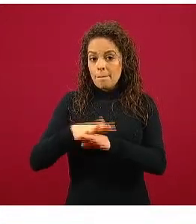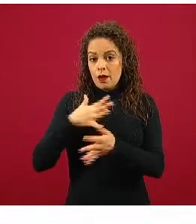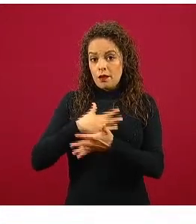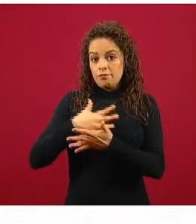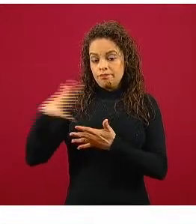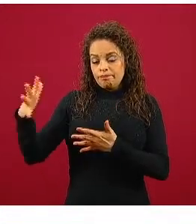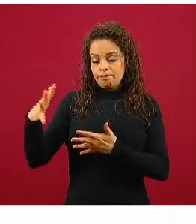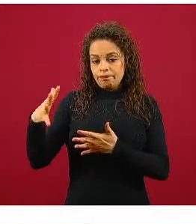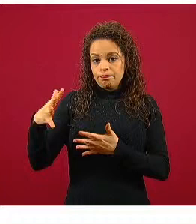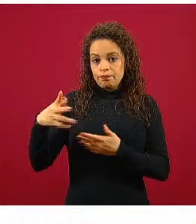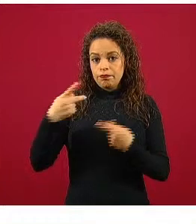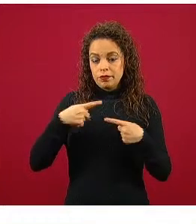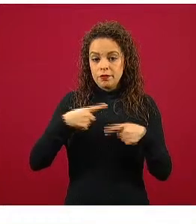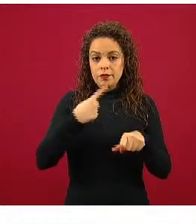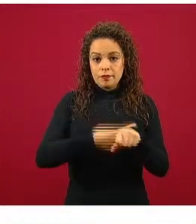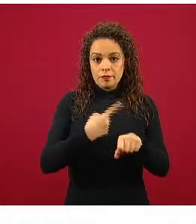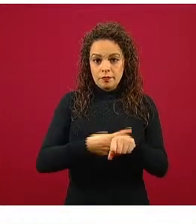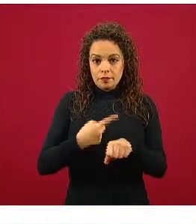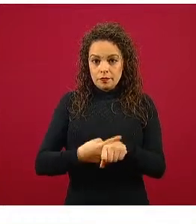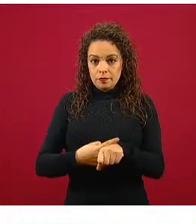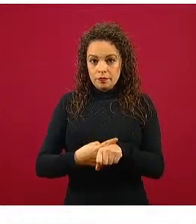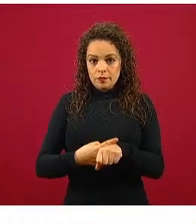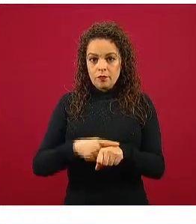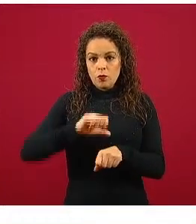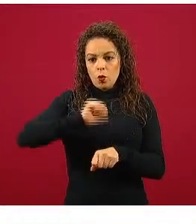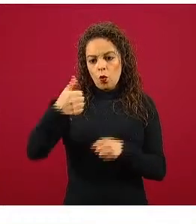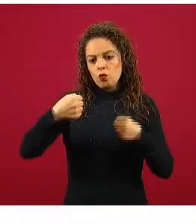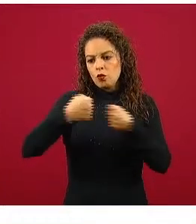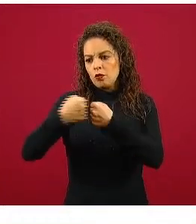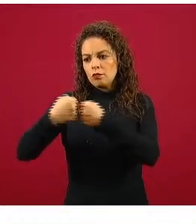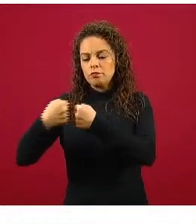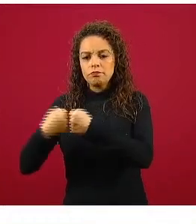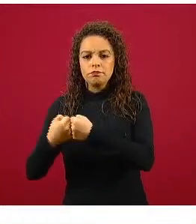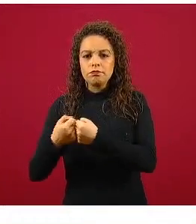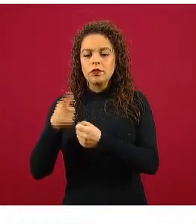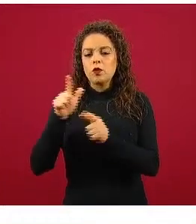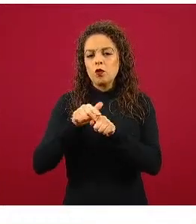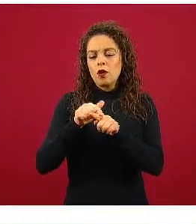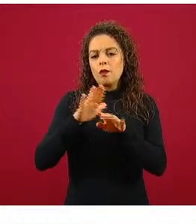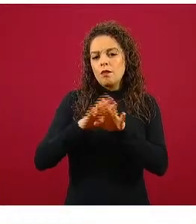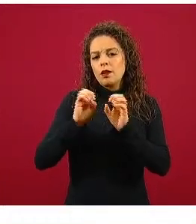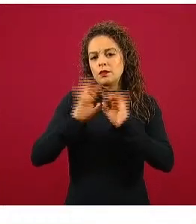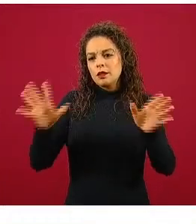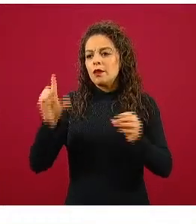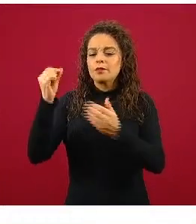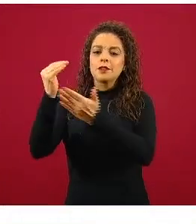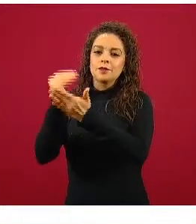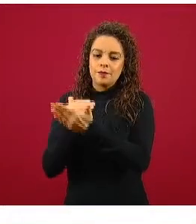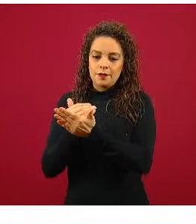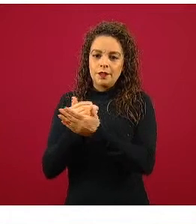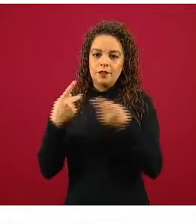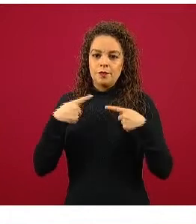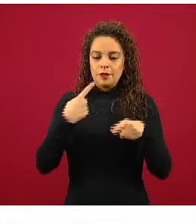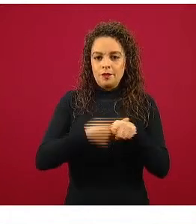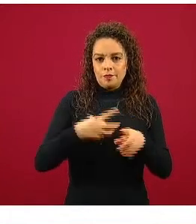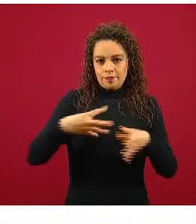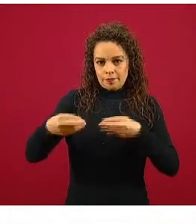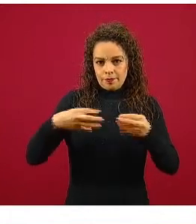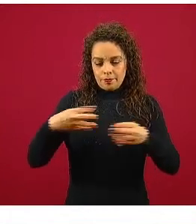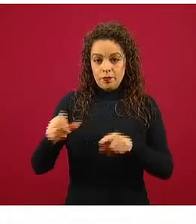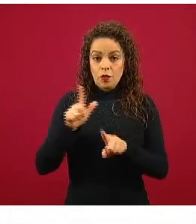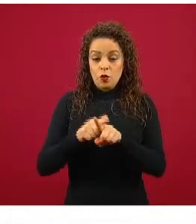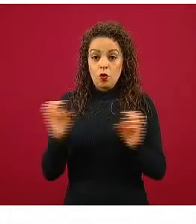de incidencia en comparación con sus entidades vecinas, que tienen colores lógicamente más claros, y el color oscuro entonces